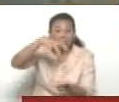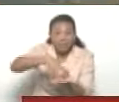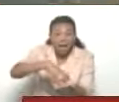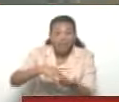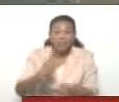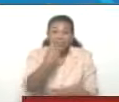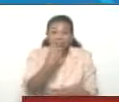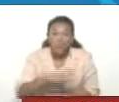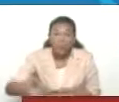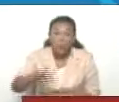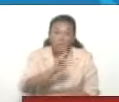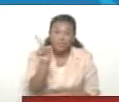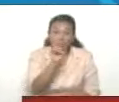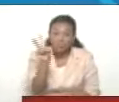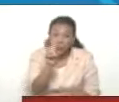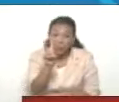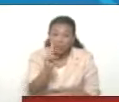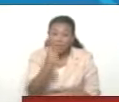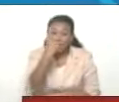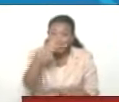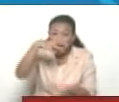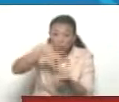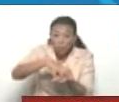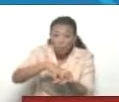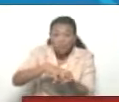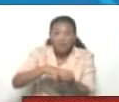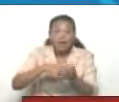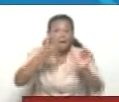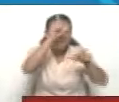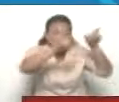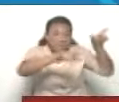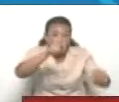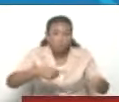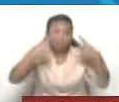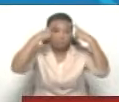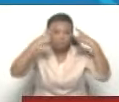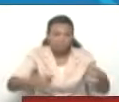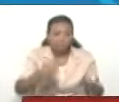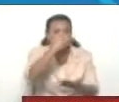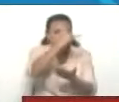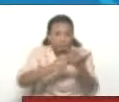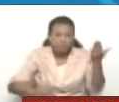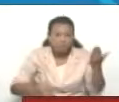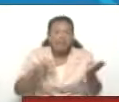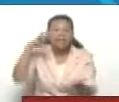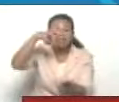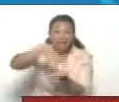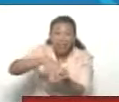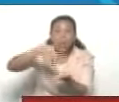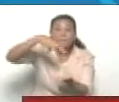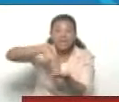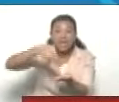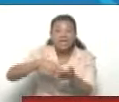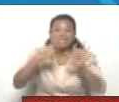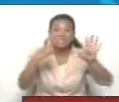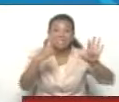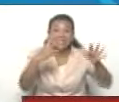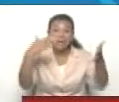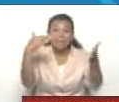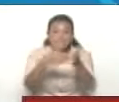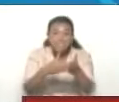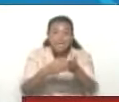país en cultores y cultoras registrados, el estado Miranda, con